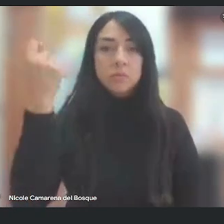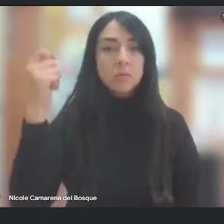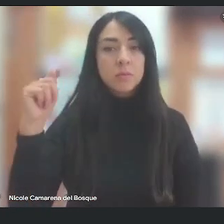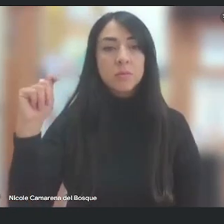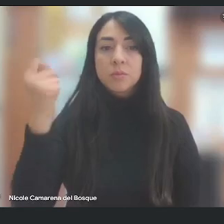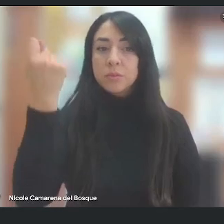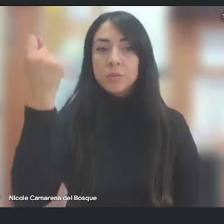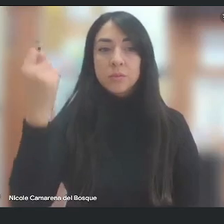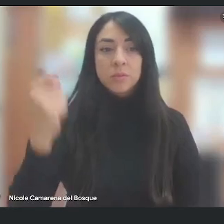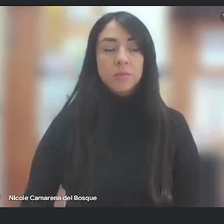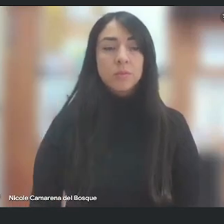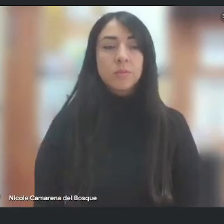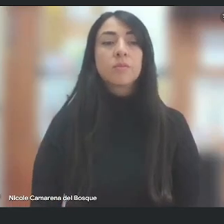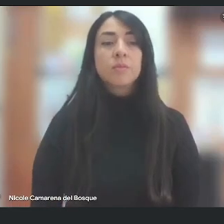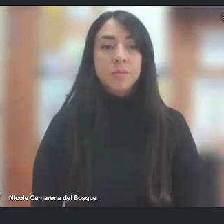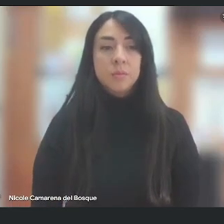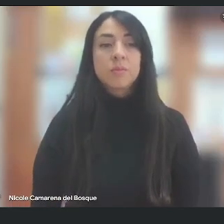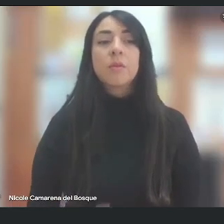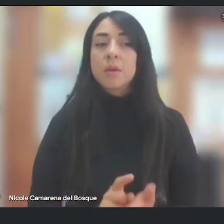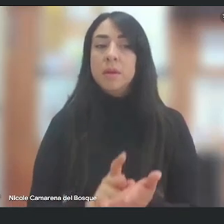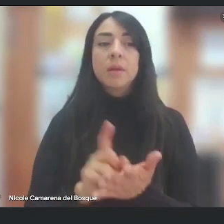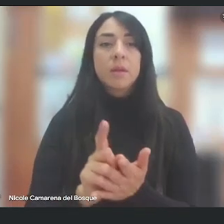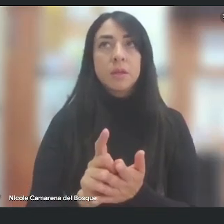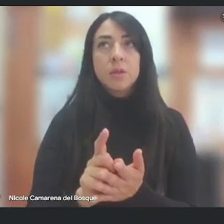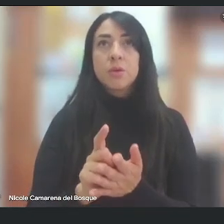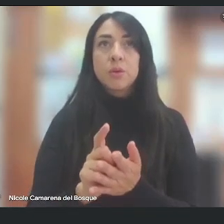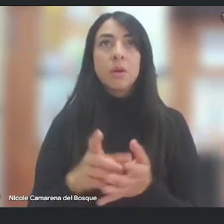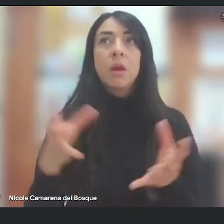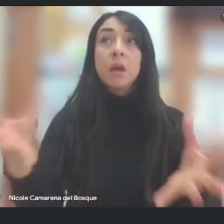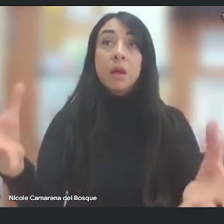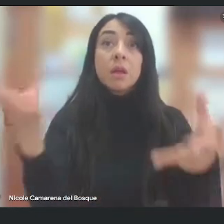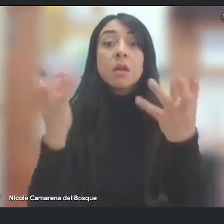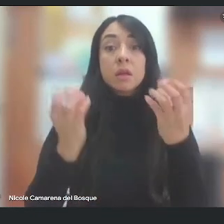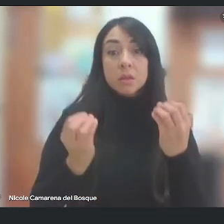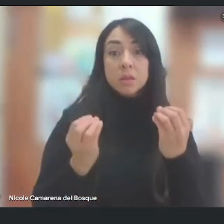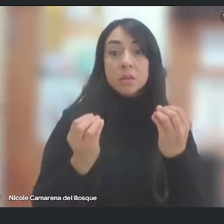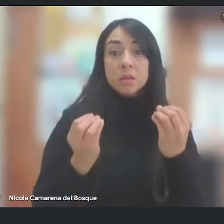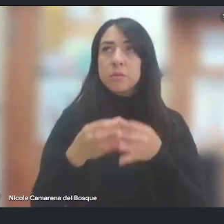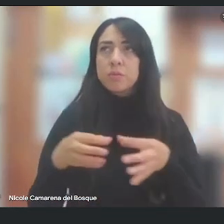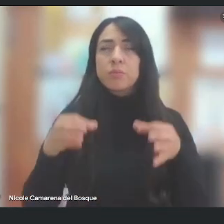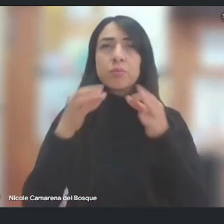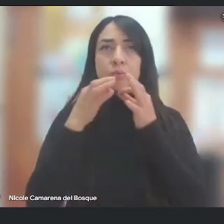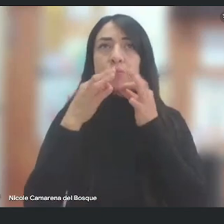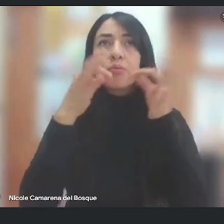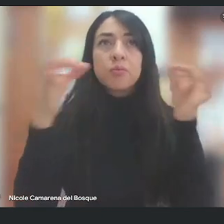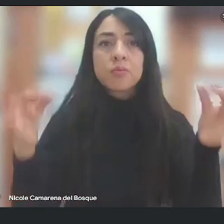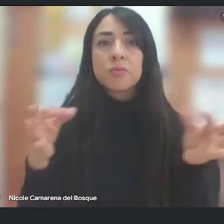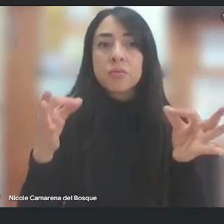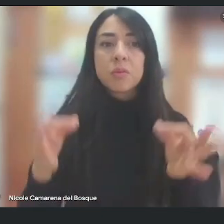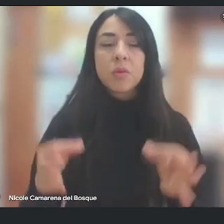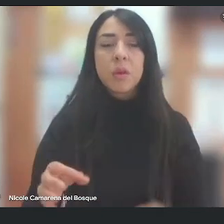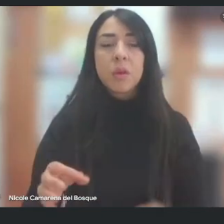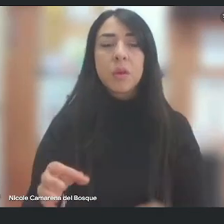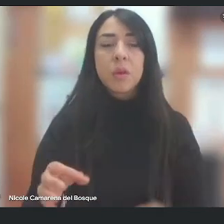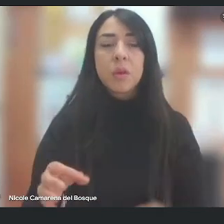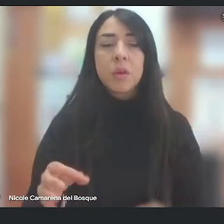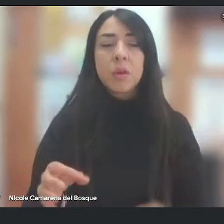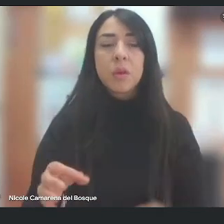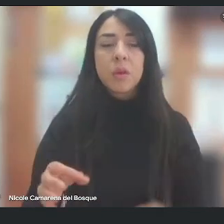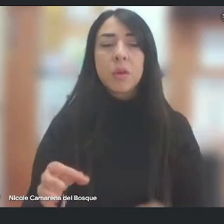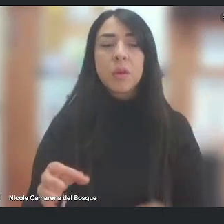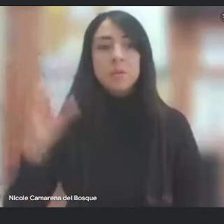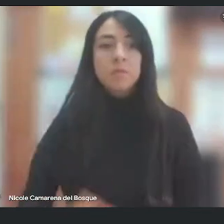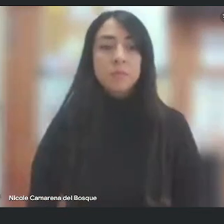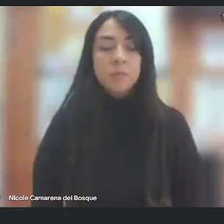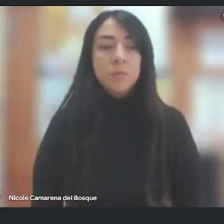científica, o sea, que sea con sustento científico sobre el ejercicio de la sexualidad, referente al cuerpo, a